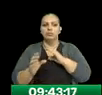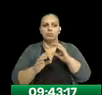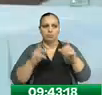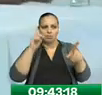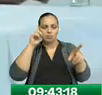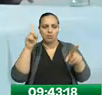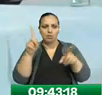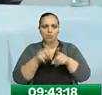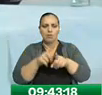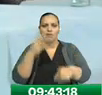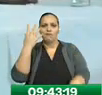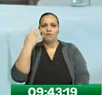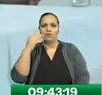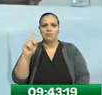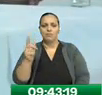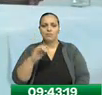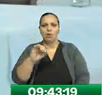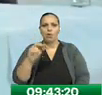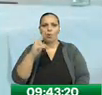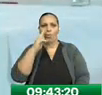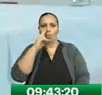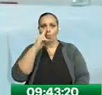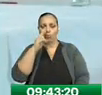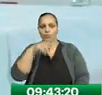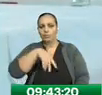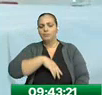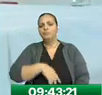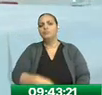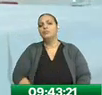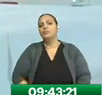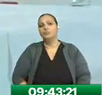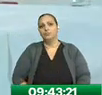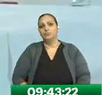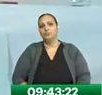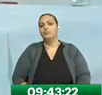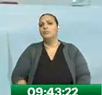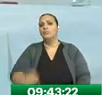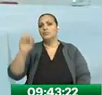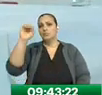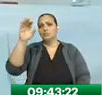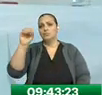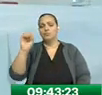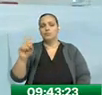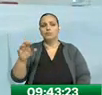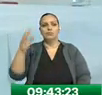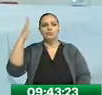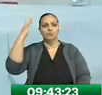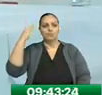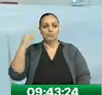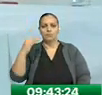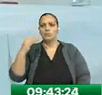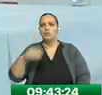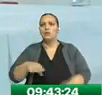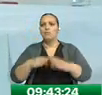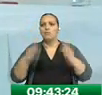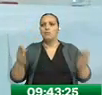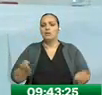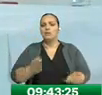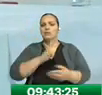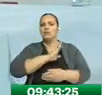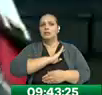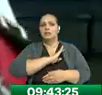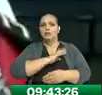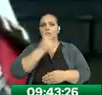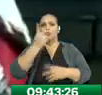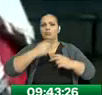se logró con 22 votos a favor y 6 abstenciones, una vez que la sugerencia de la Mesa Técnica 2 pidiera mantener el semáforo